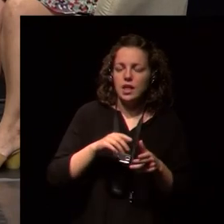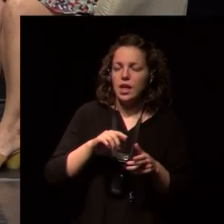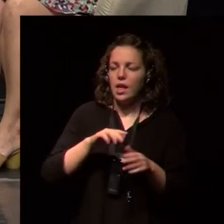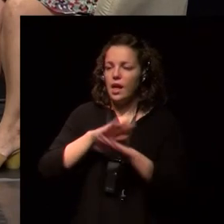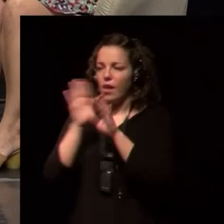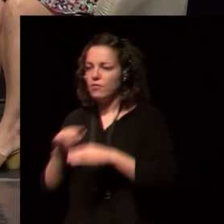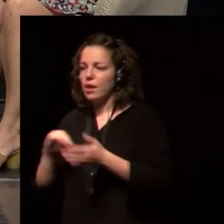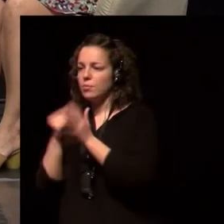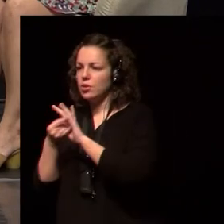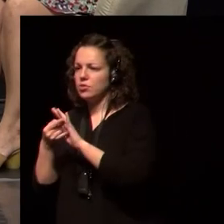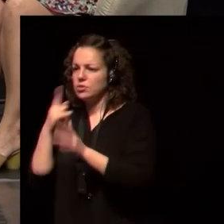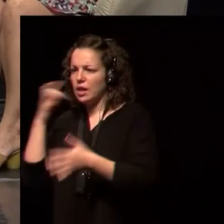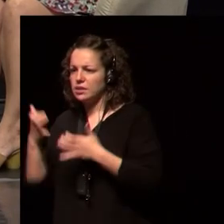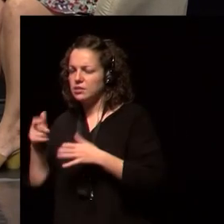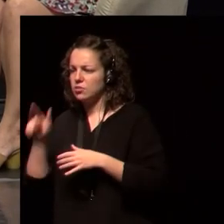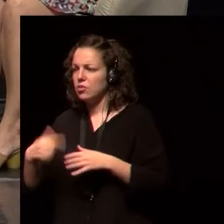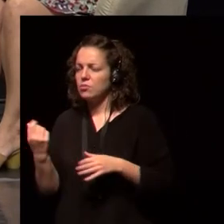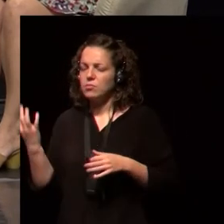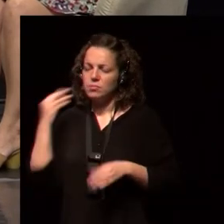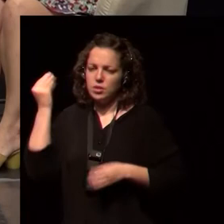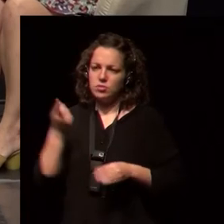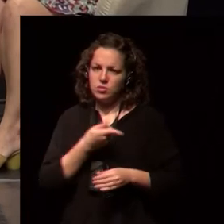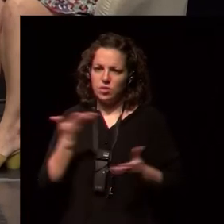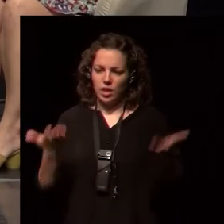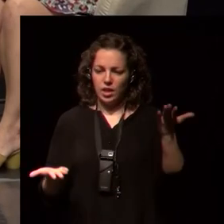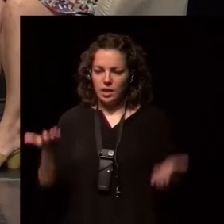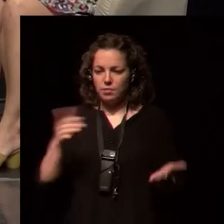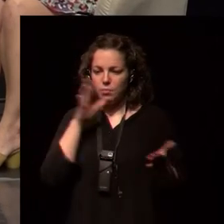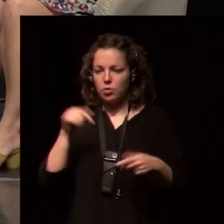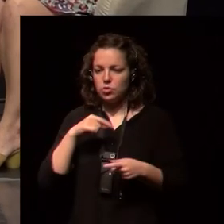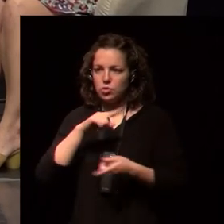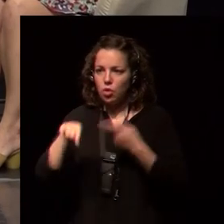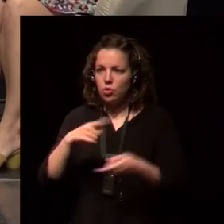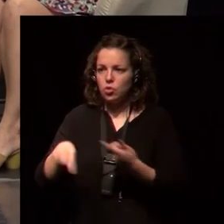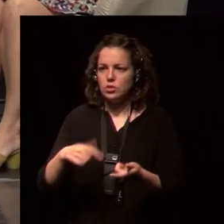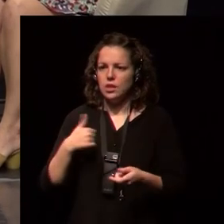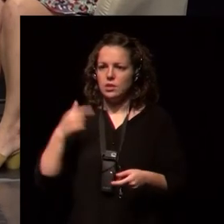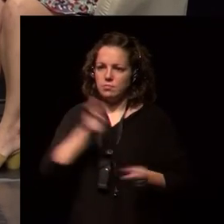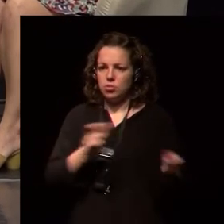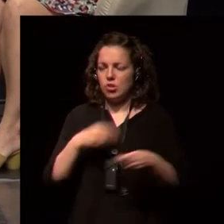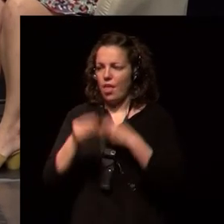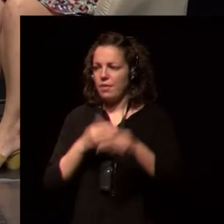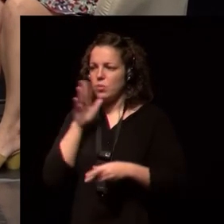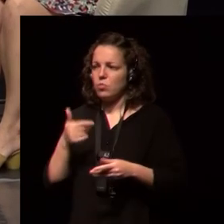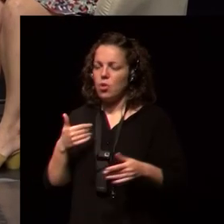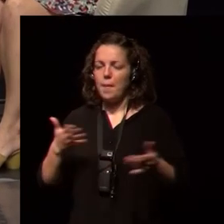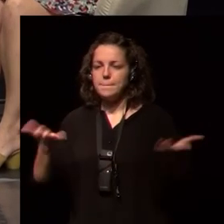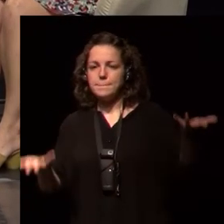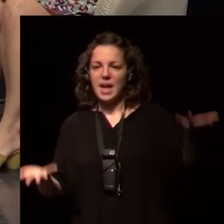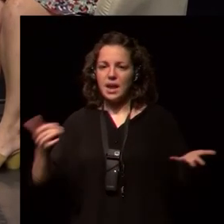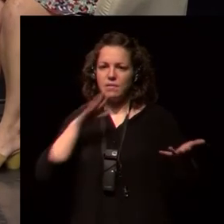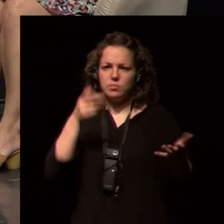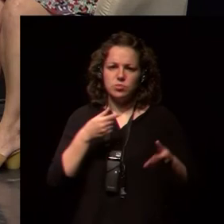muy importante ese equilibrio que todos los días mucha gente hacemos, que es malabares para